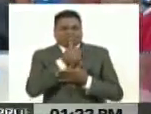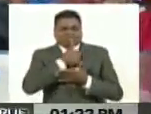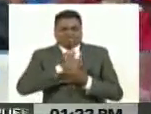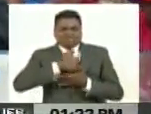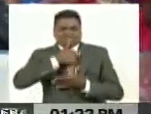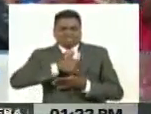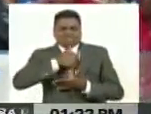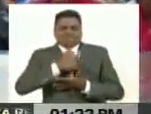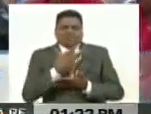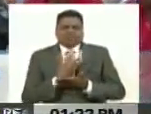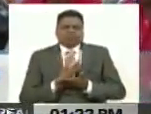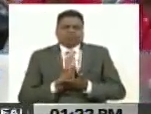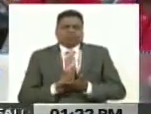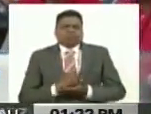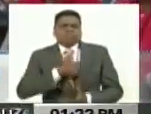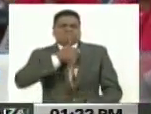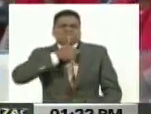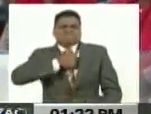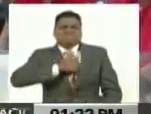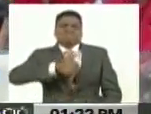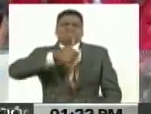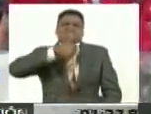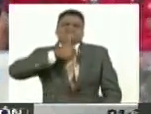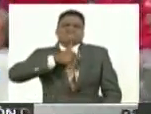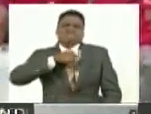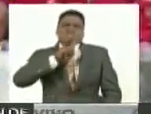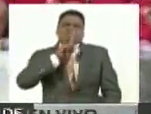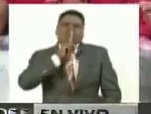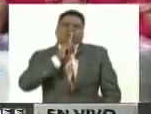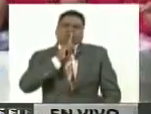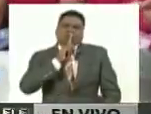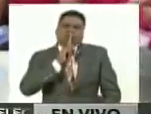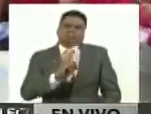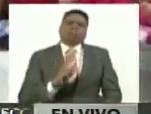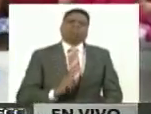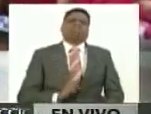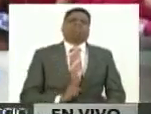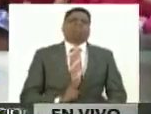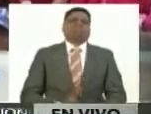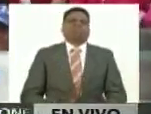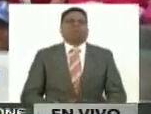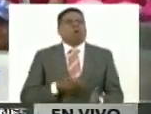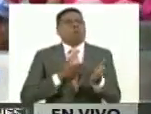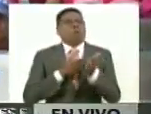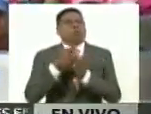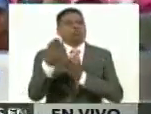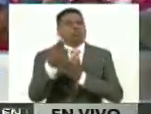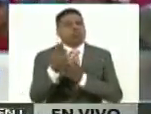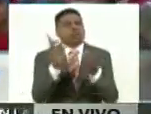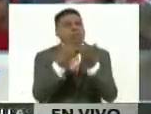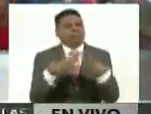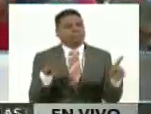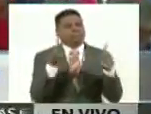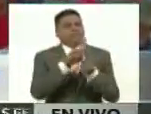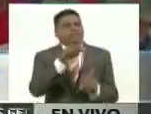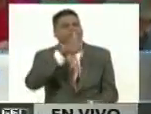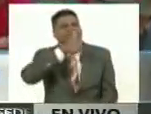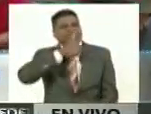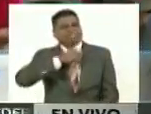Aguantamos como debe aguantarse, pues. Con hidalguía, con honor, con dignidad.